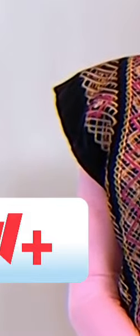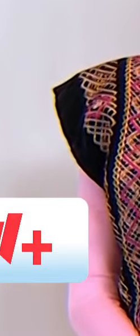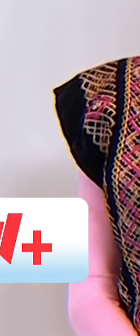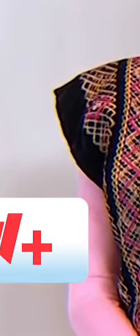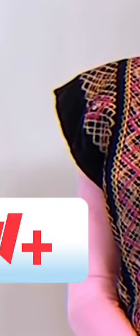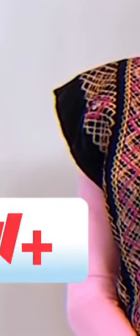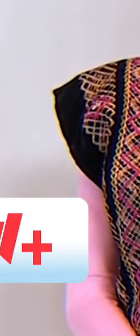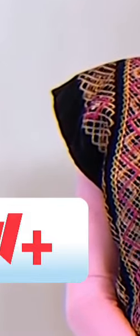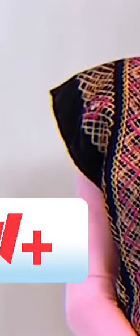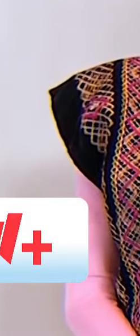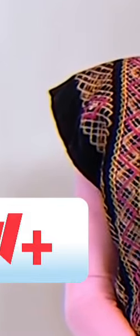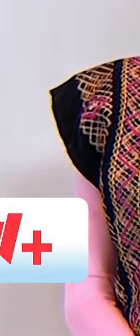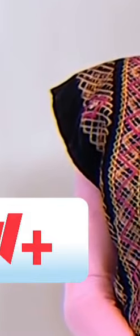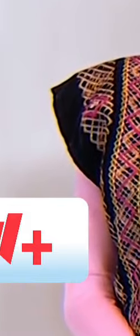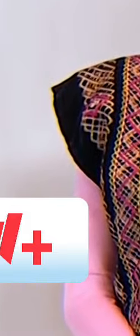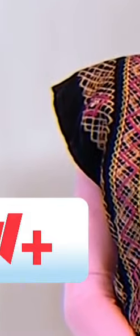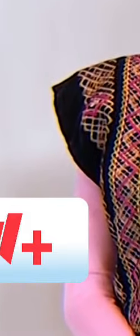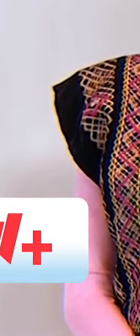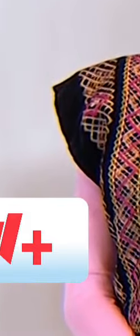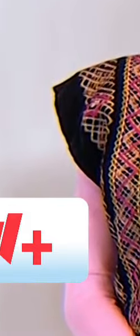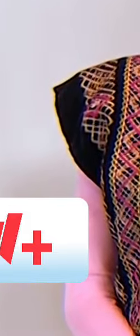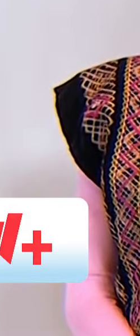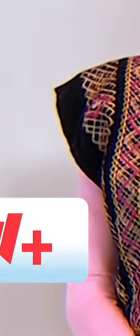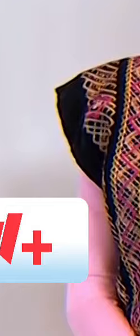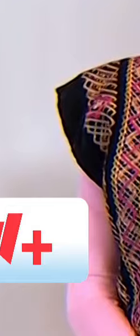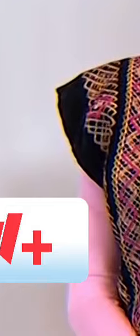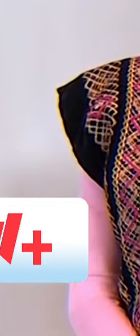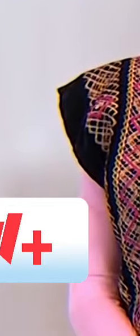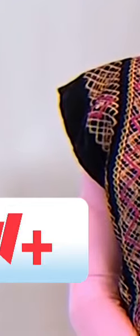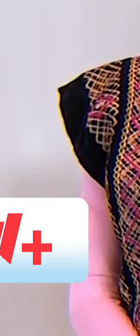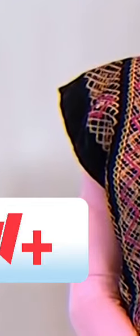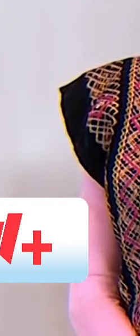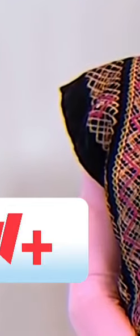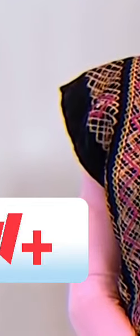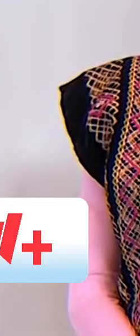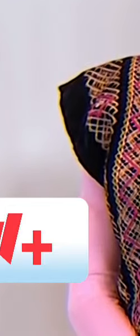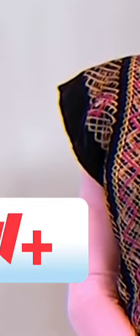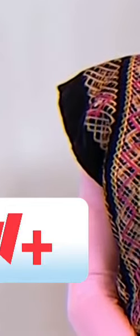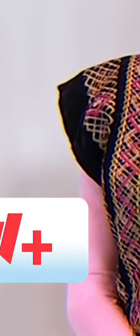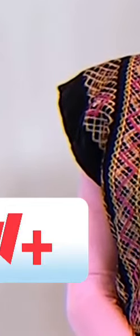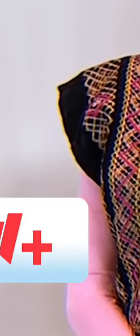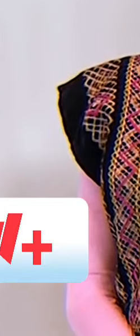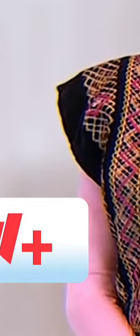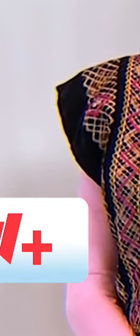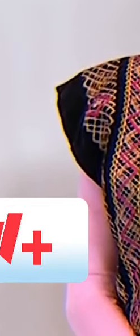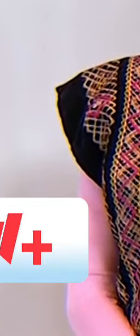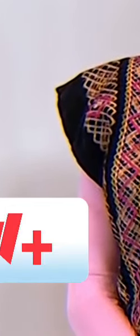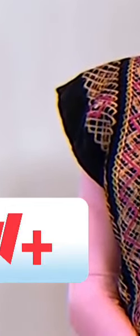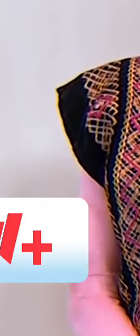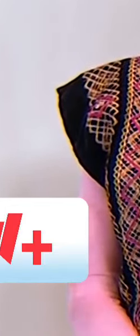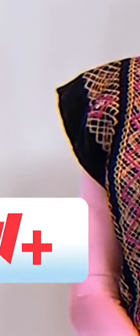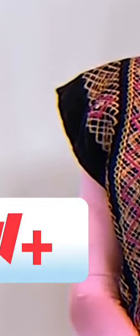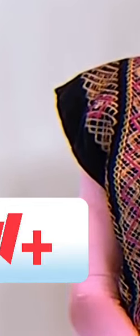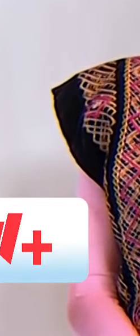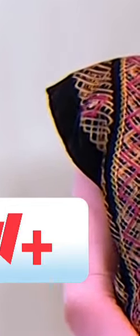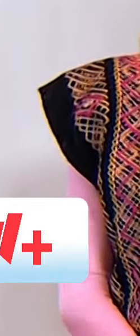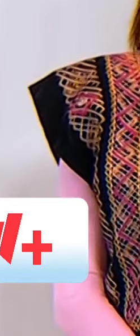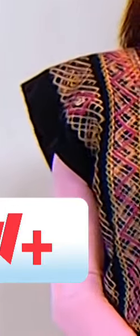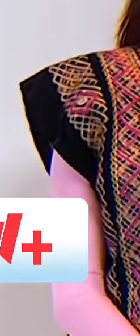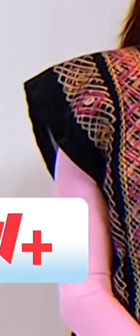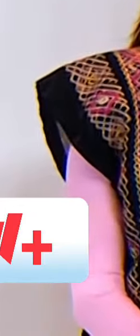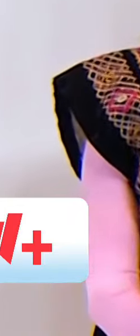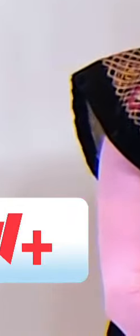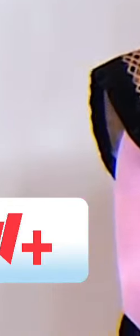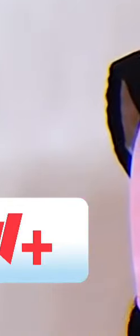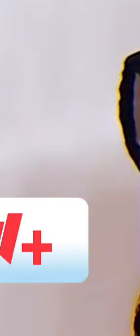Unidos, también hay fortalezas enormes de nuestra economía que nos permiten que si bien haya